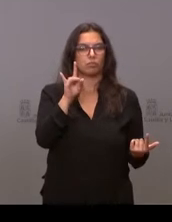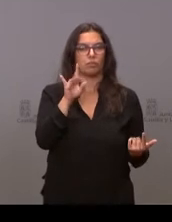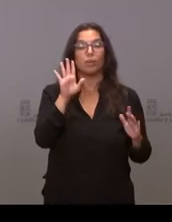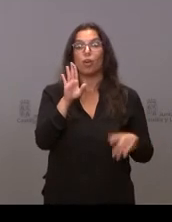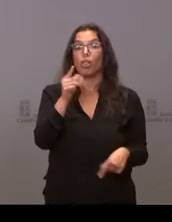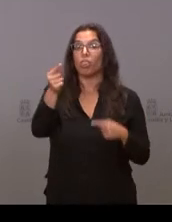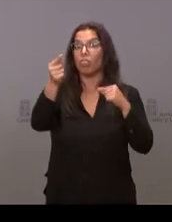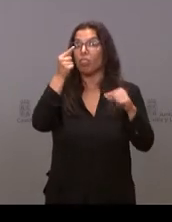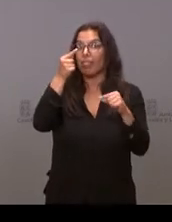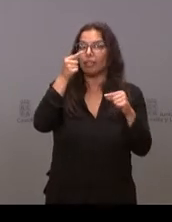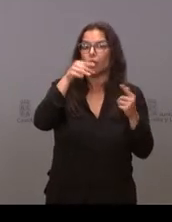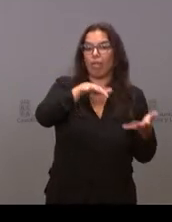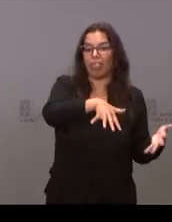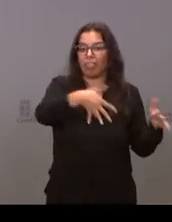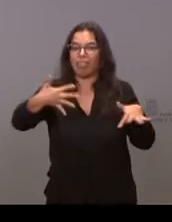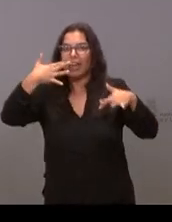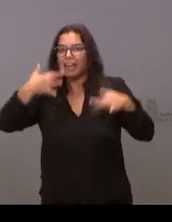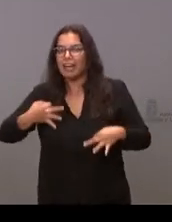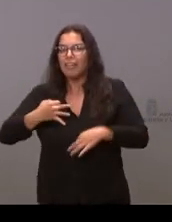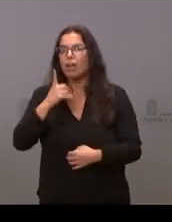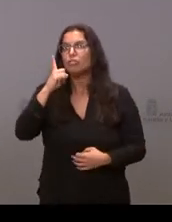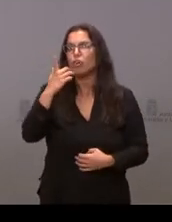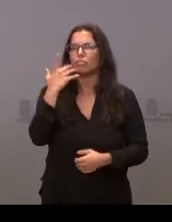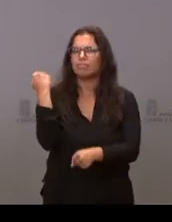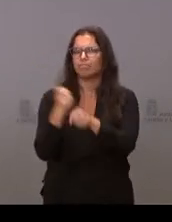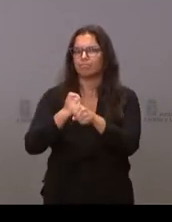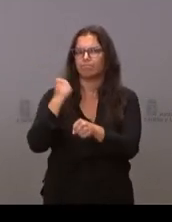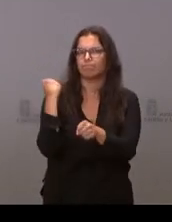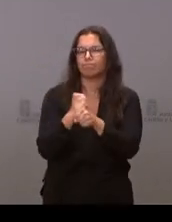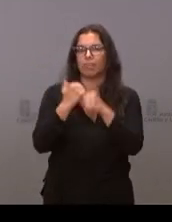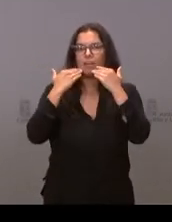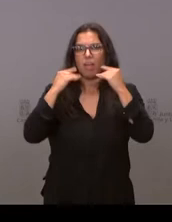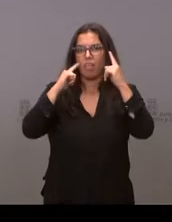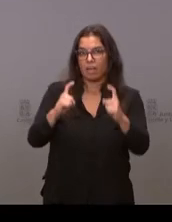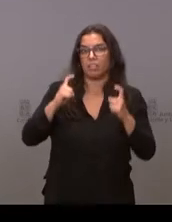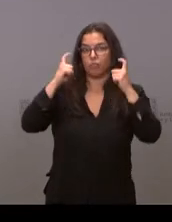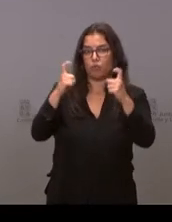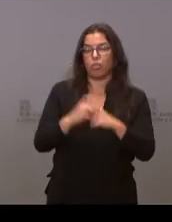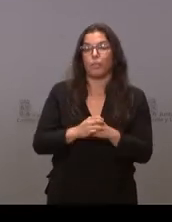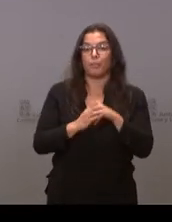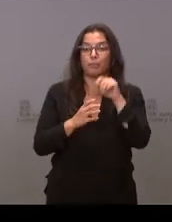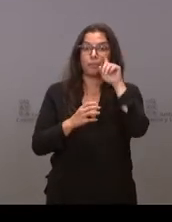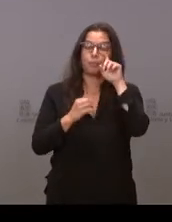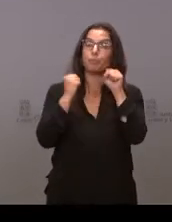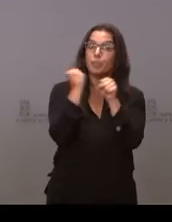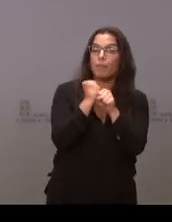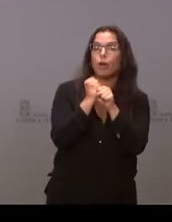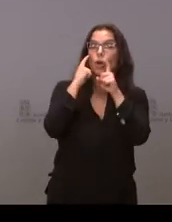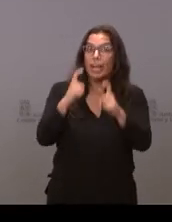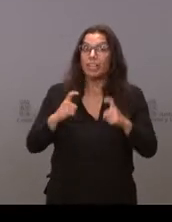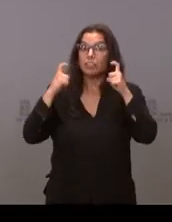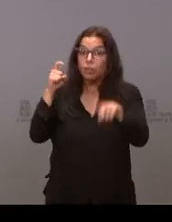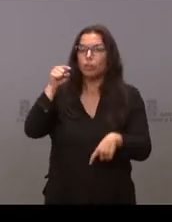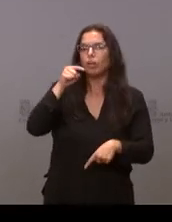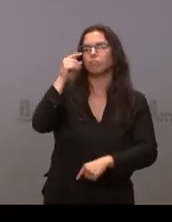solo se transforman en realidad a través del trabajo y del esfuerzo. Y ese trabajo y el esfuerzo es el que está